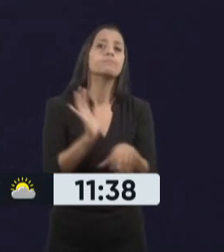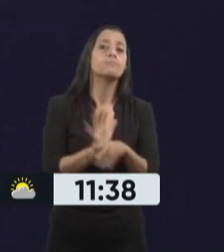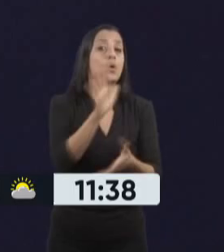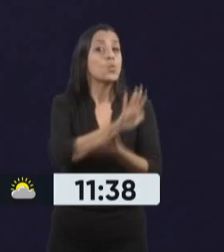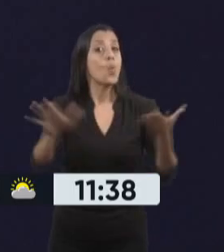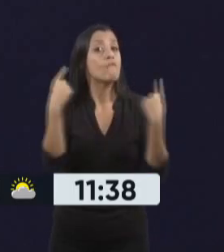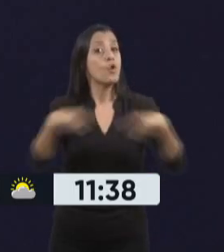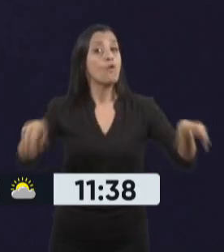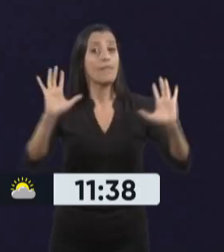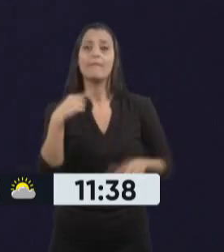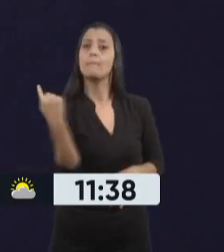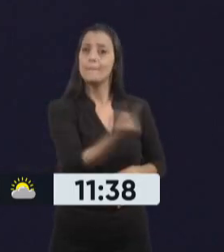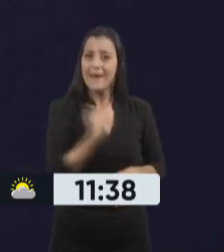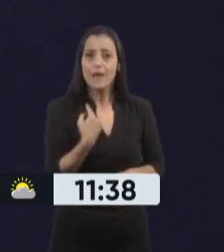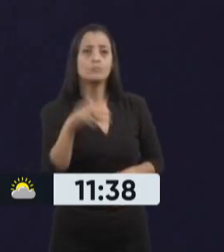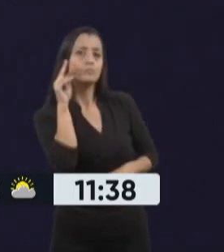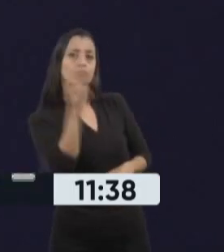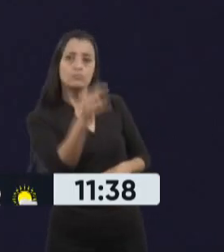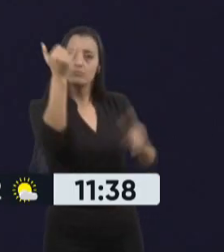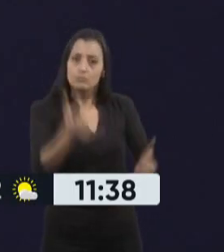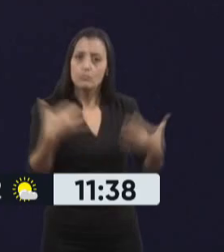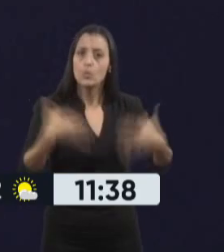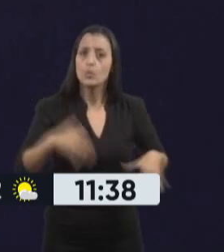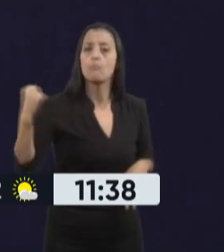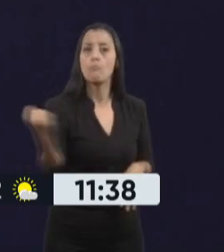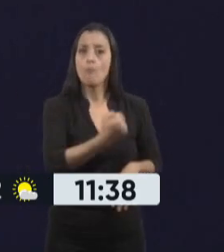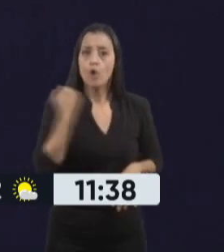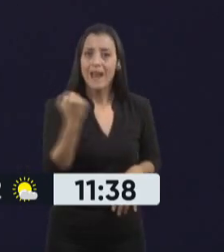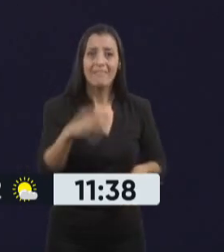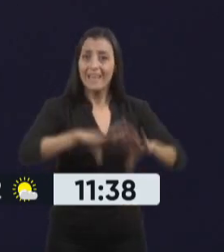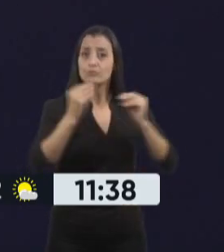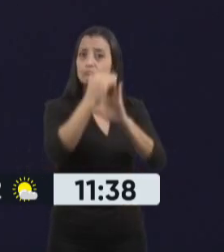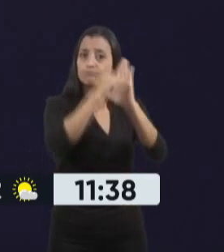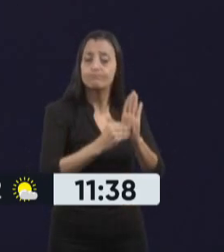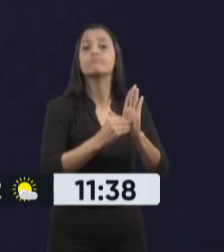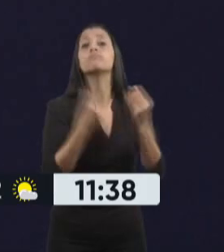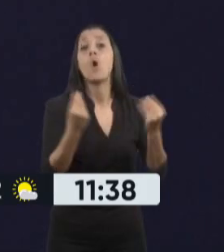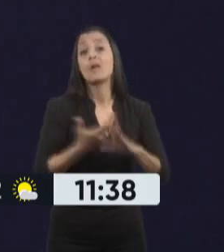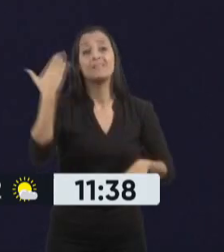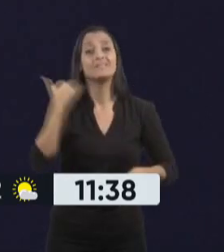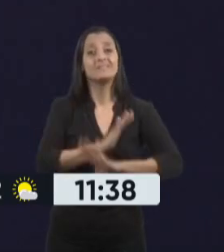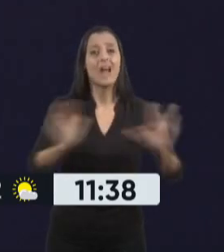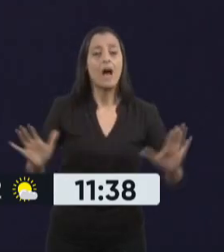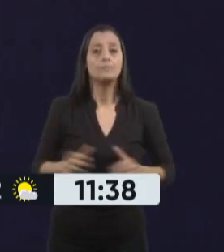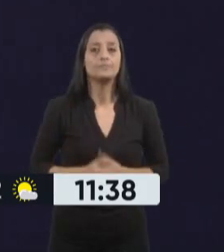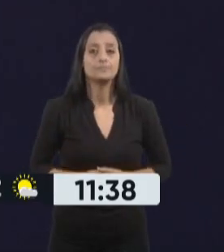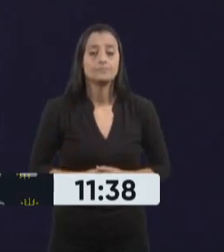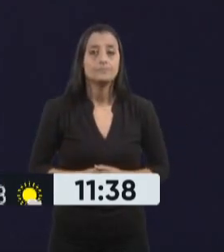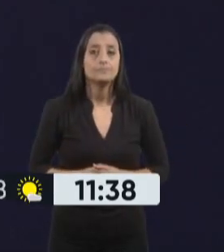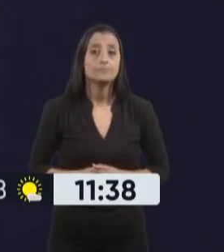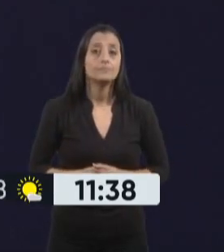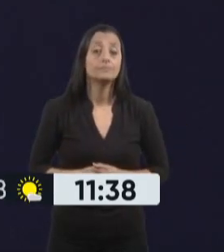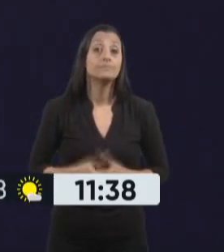del montón, para nosotros es muy importante porque después del desbarajuste más grande que se hizo en nuestra